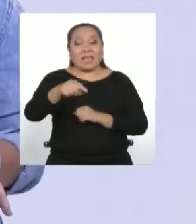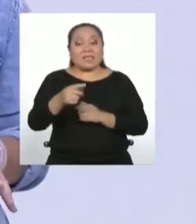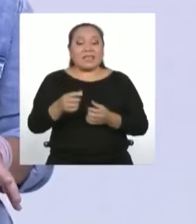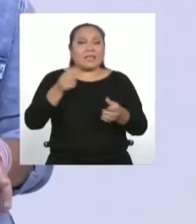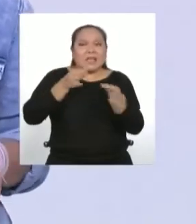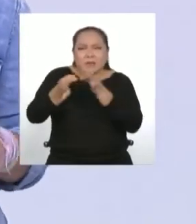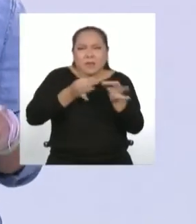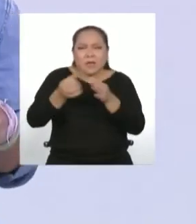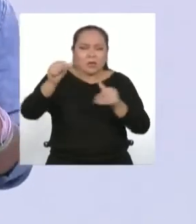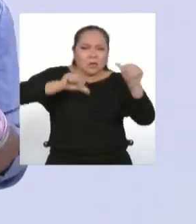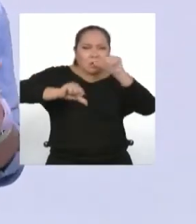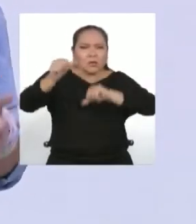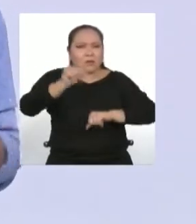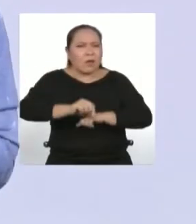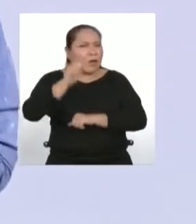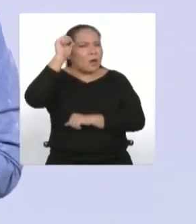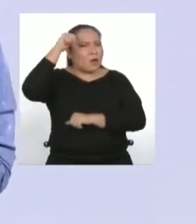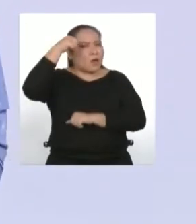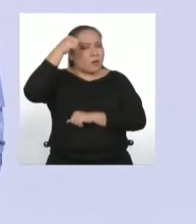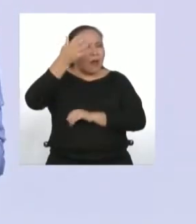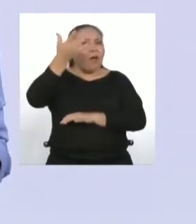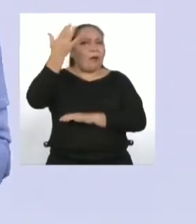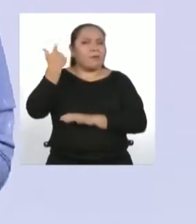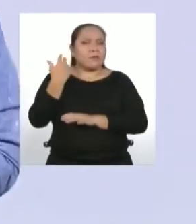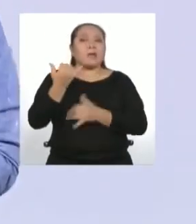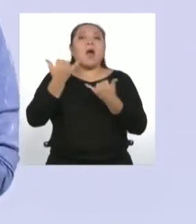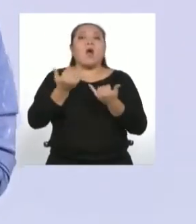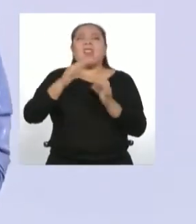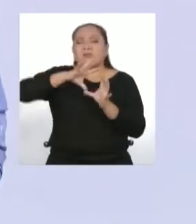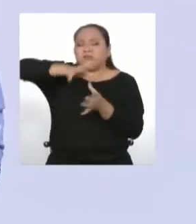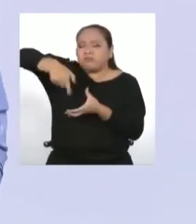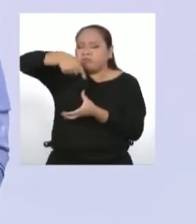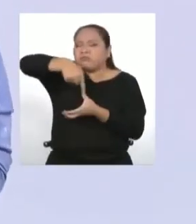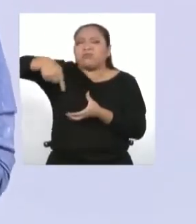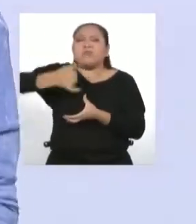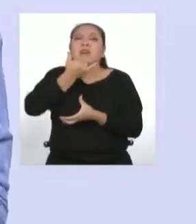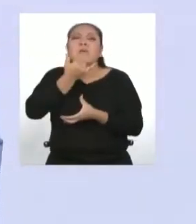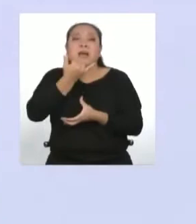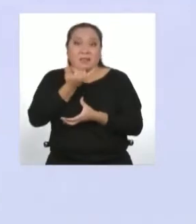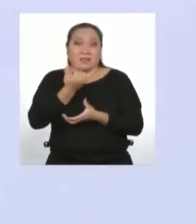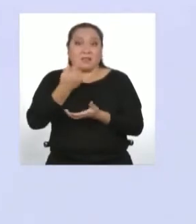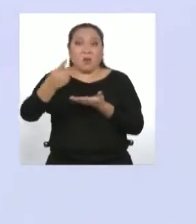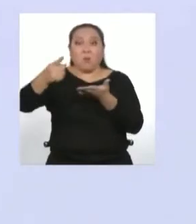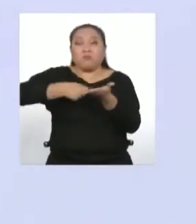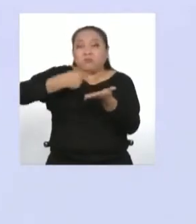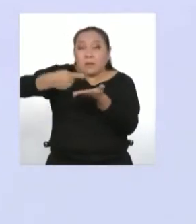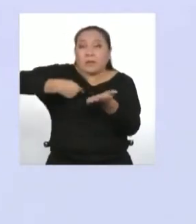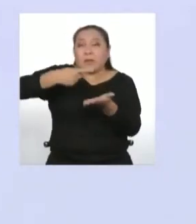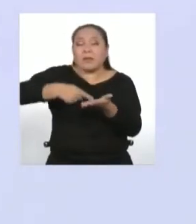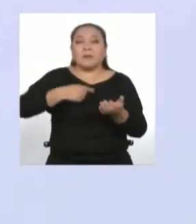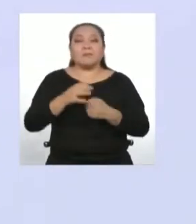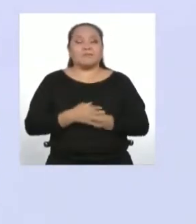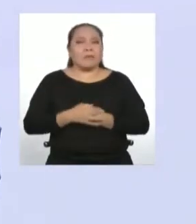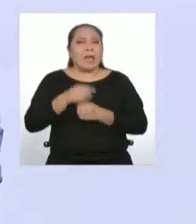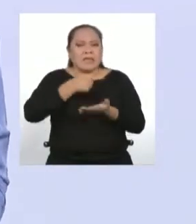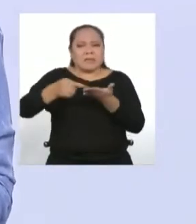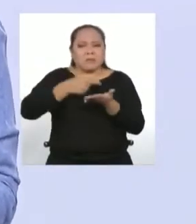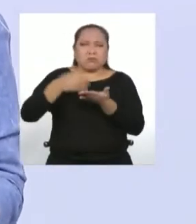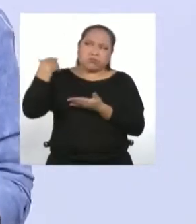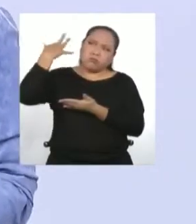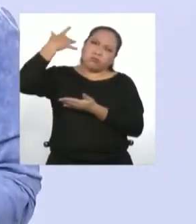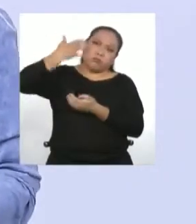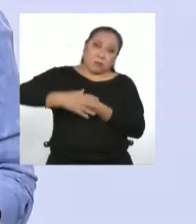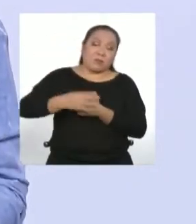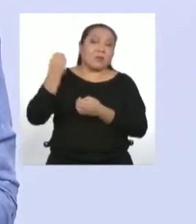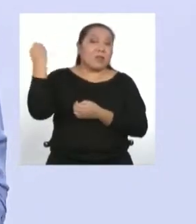explicaciones científicas, vamos a recordar lo que está pasando en el mundo y en los mensajes que recibimos día a día. En las últimas semanas, más que nunca se ha hablado sobre el lavado de